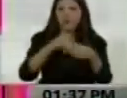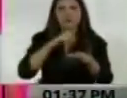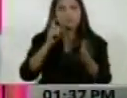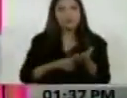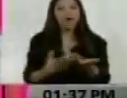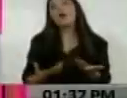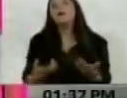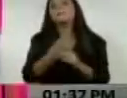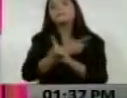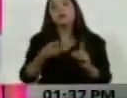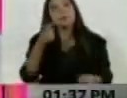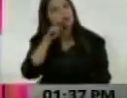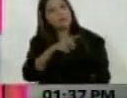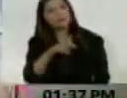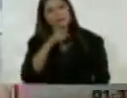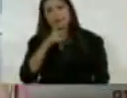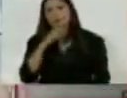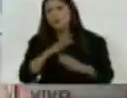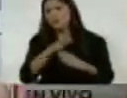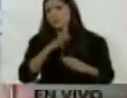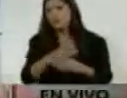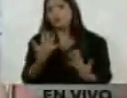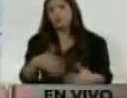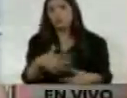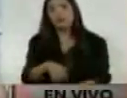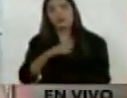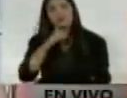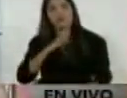Hay que ver las dificultades que hemos enfrentado.